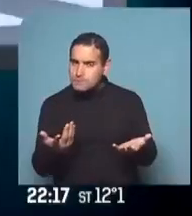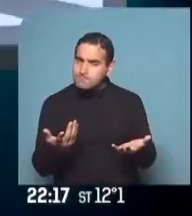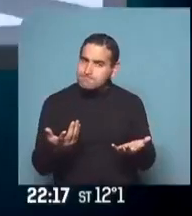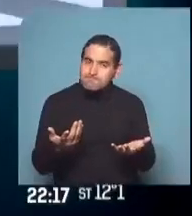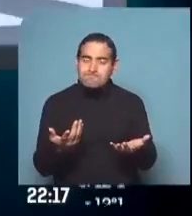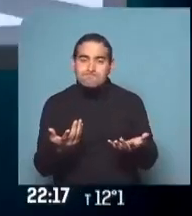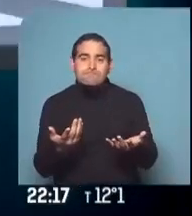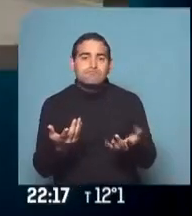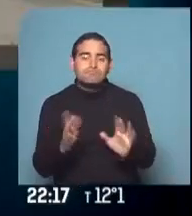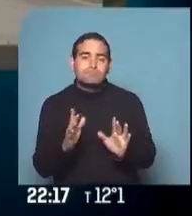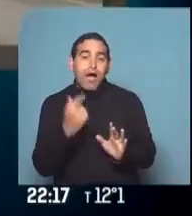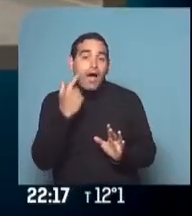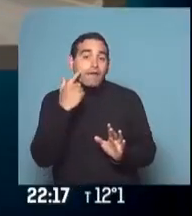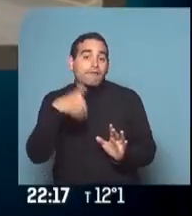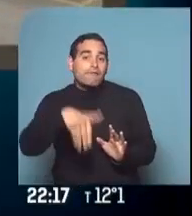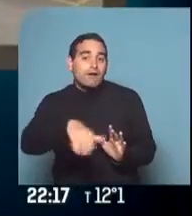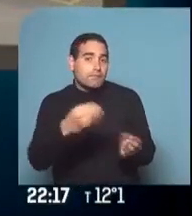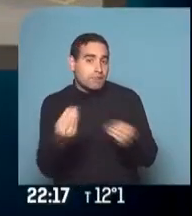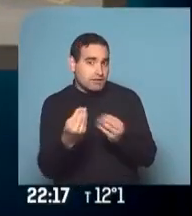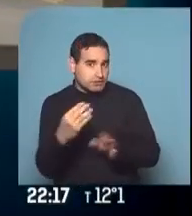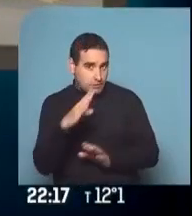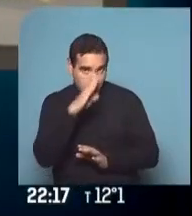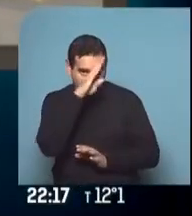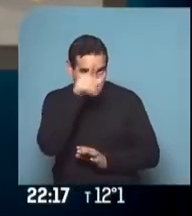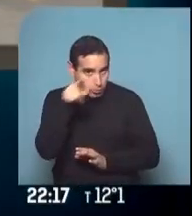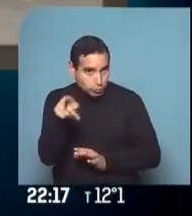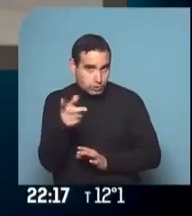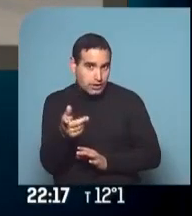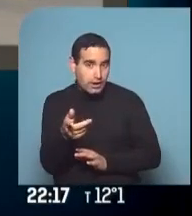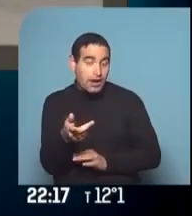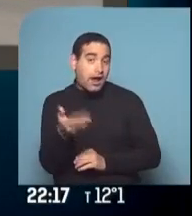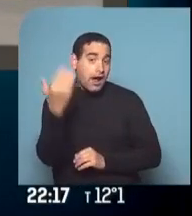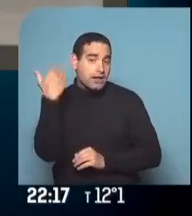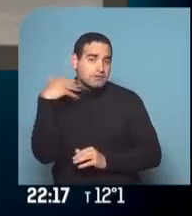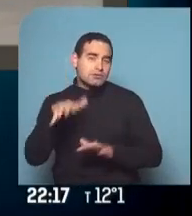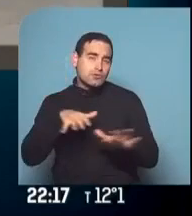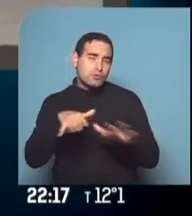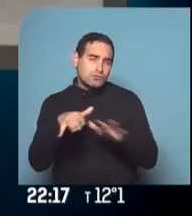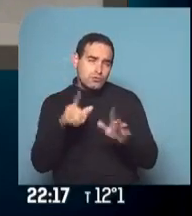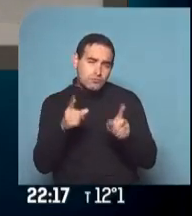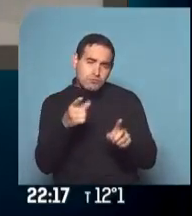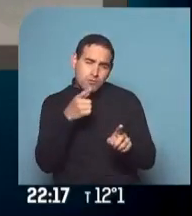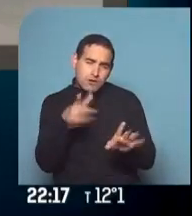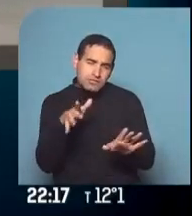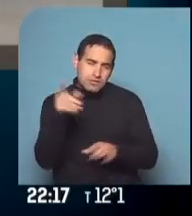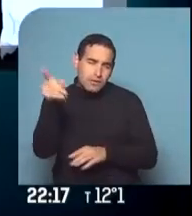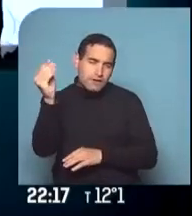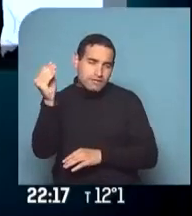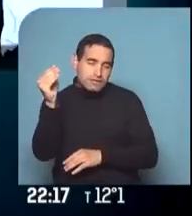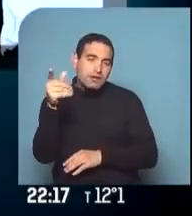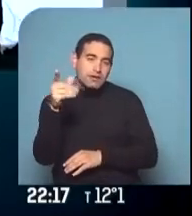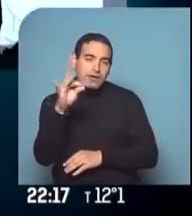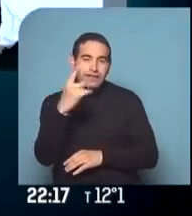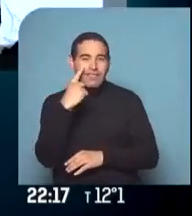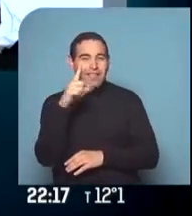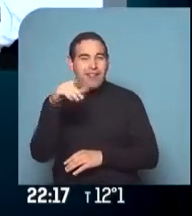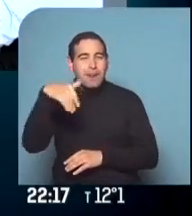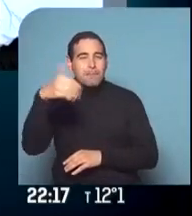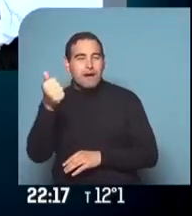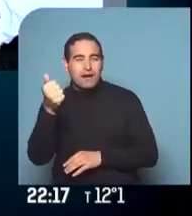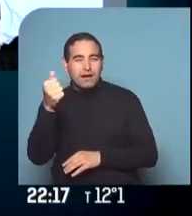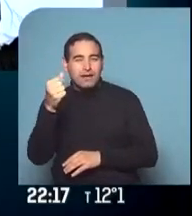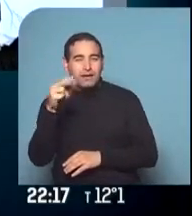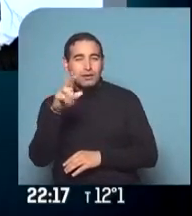sortear Jair Bolsonaro. La anterior situación que había tenido Brasil fue con Dilma Rousseff,